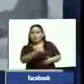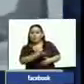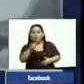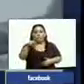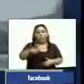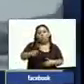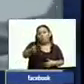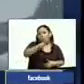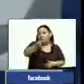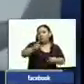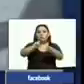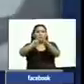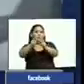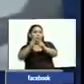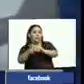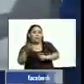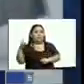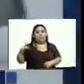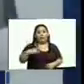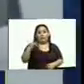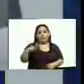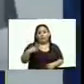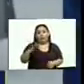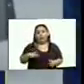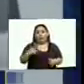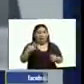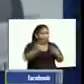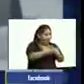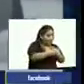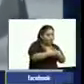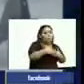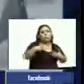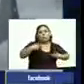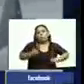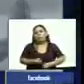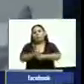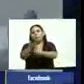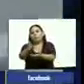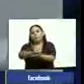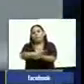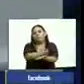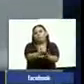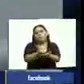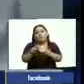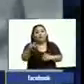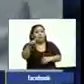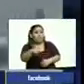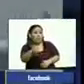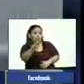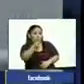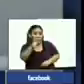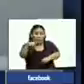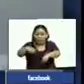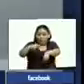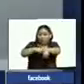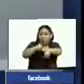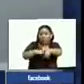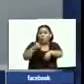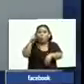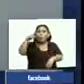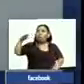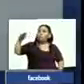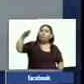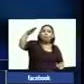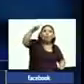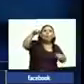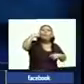actualizarse la información desde Chile se la vamos a compartir a ustedes amigos televidentes esta es una información en desarrollo ha desaparecido un